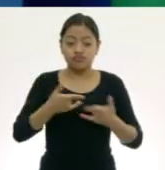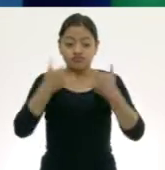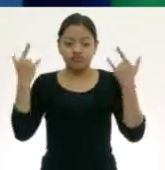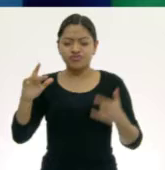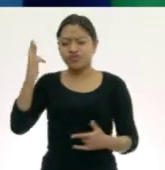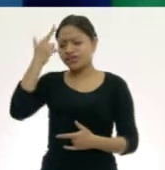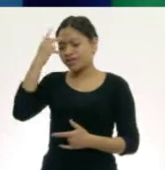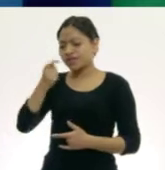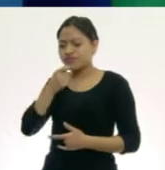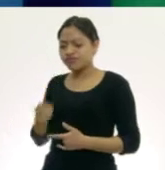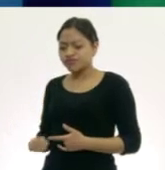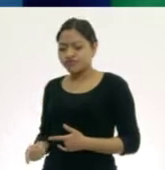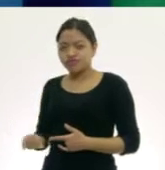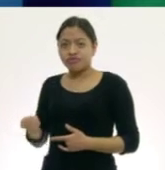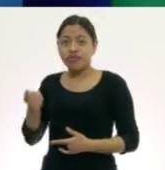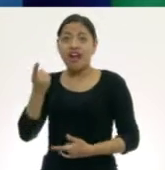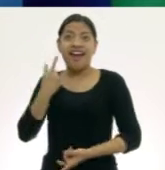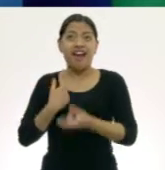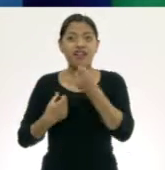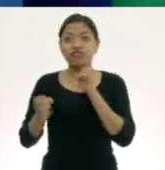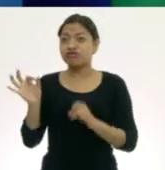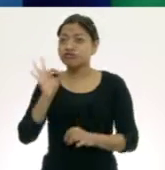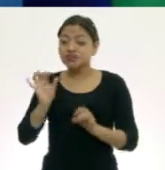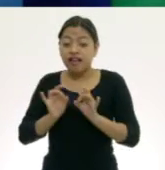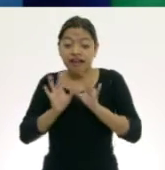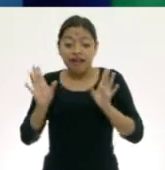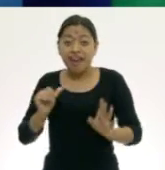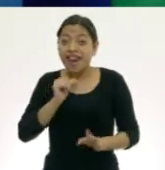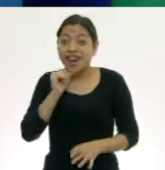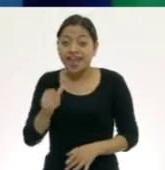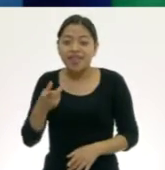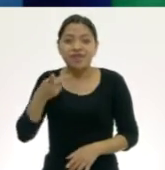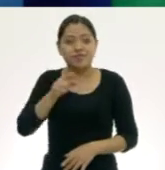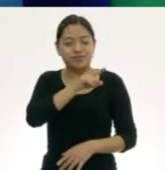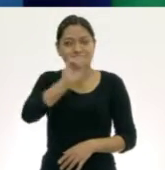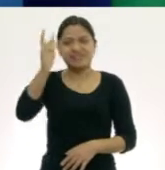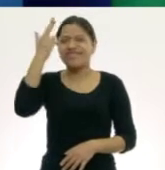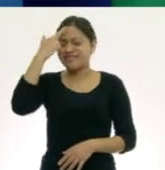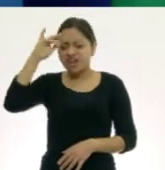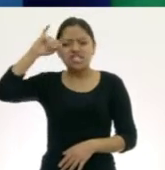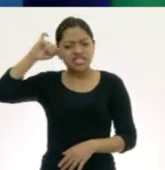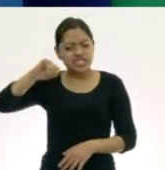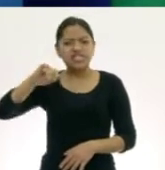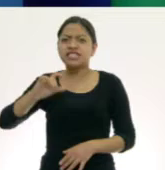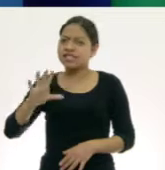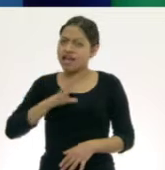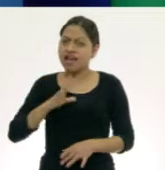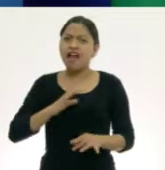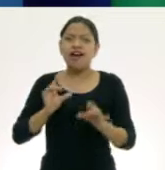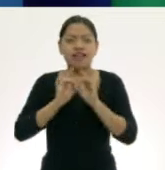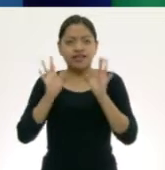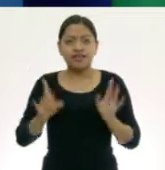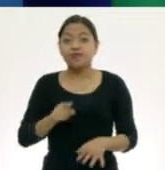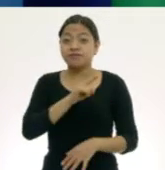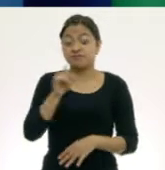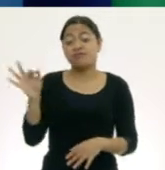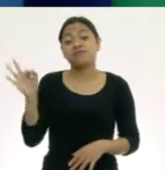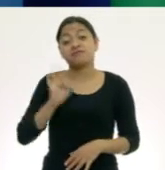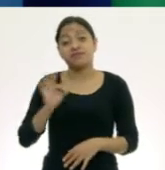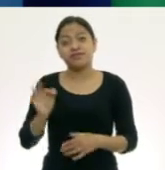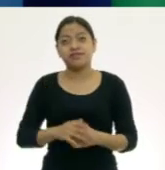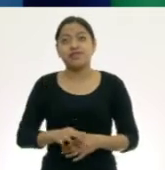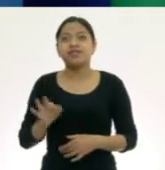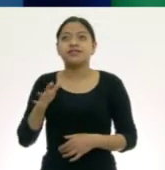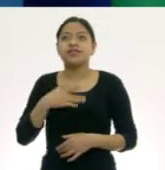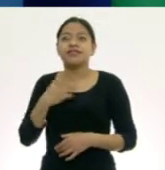infancia. A lo mejor hay muchas cosas que no pasaron y nosotros juramos y perjuramos que así fue, que vivimos de tal forma, que sentíamos